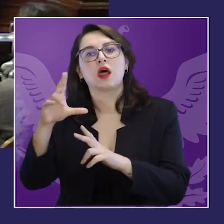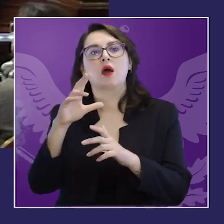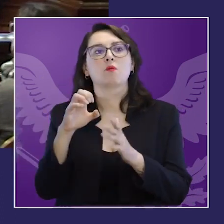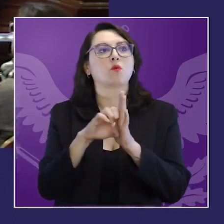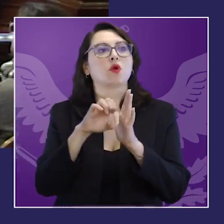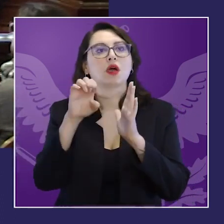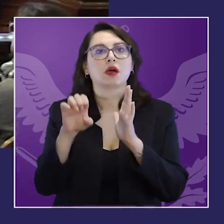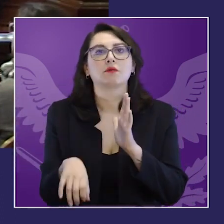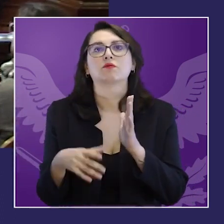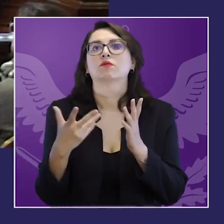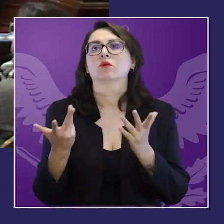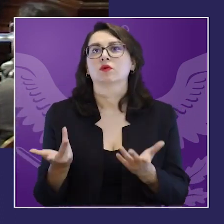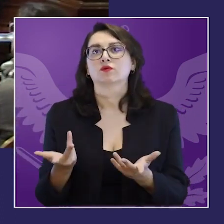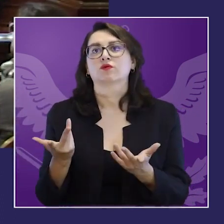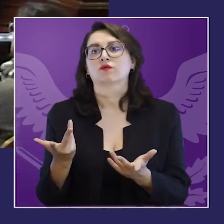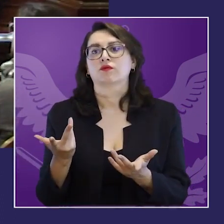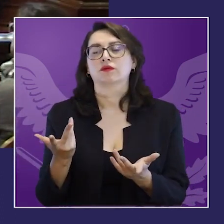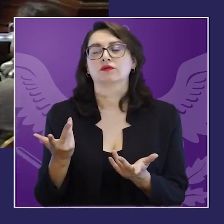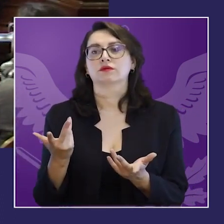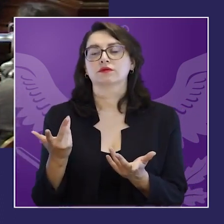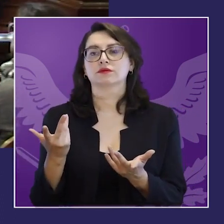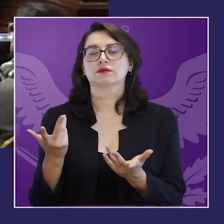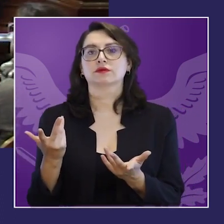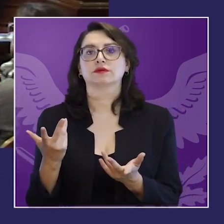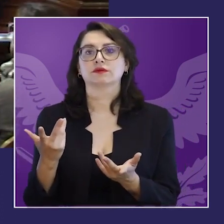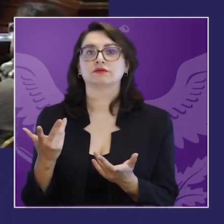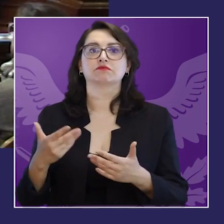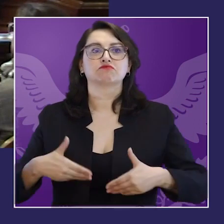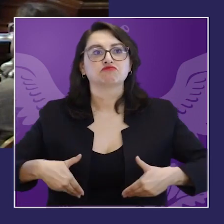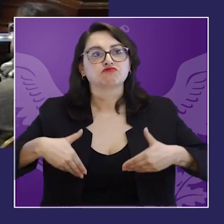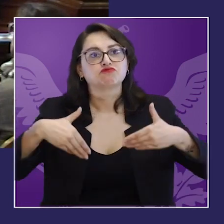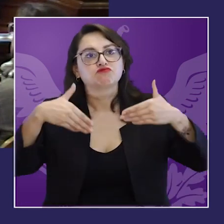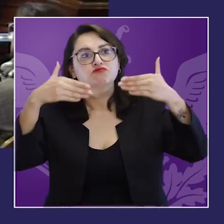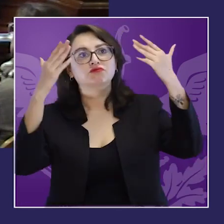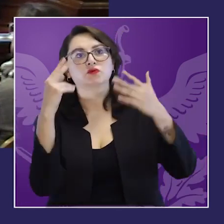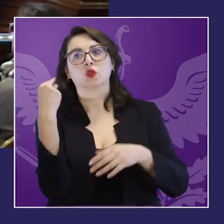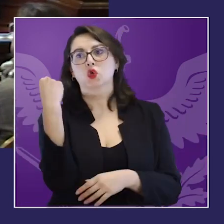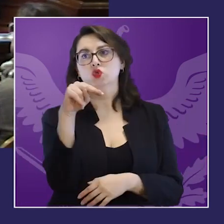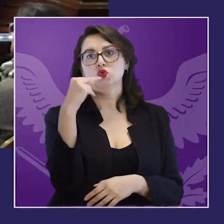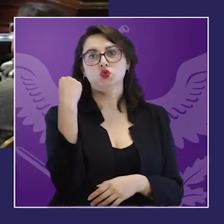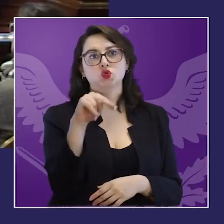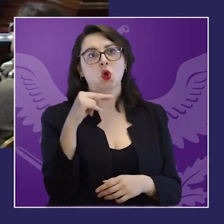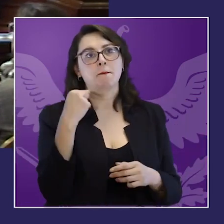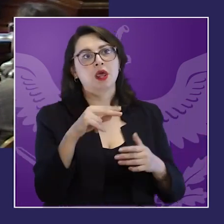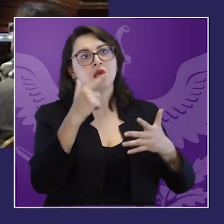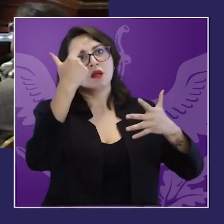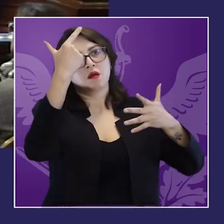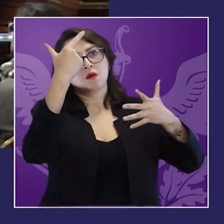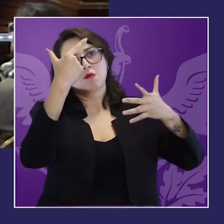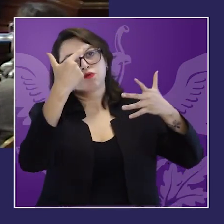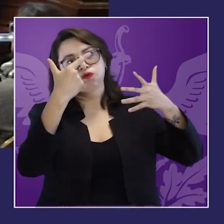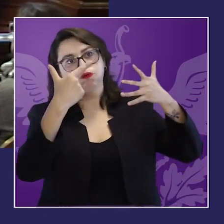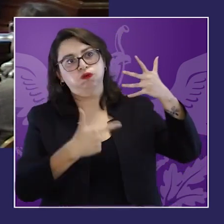medidas específicas para honrar la memoria de las víctimas, como por ejemplo cuando ordenó que se levante